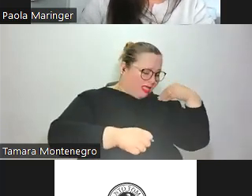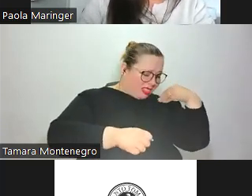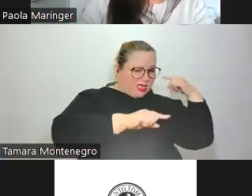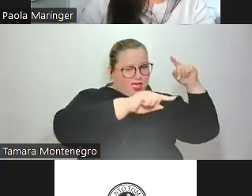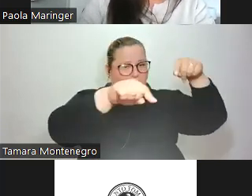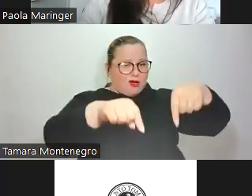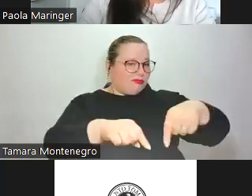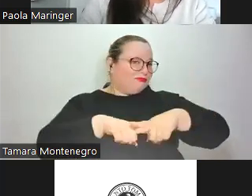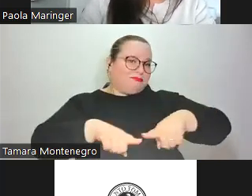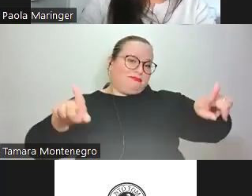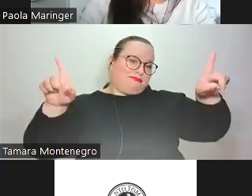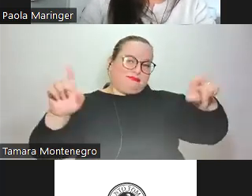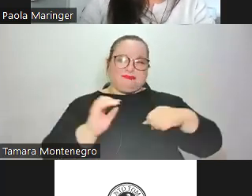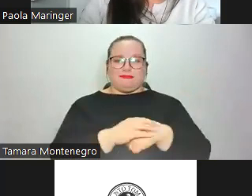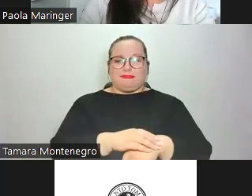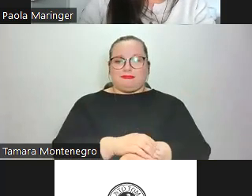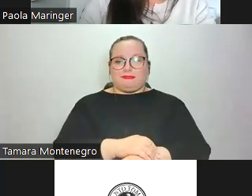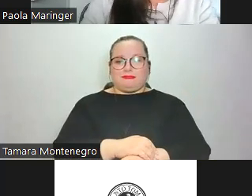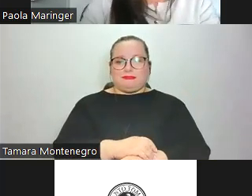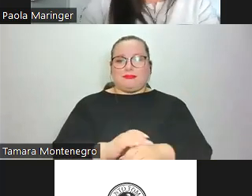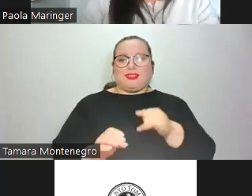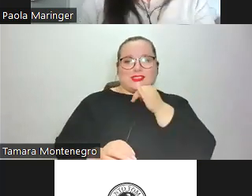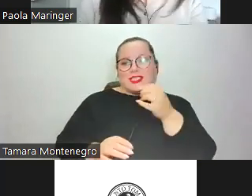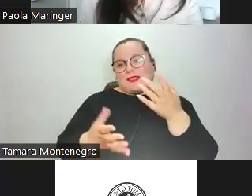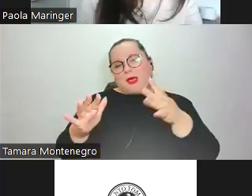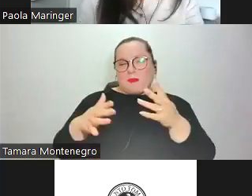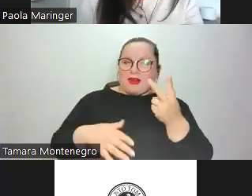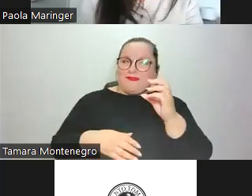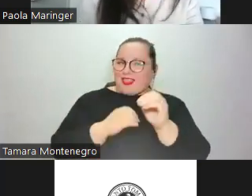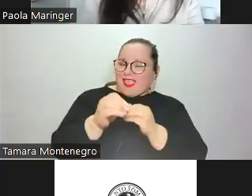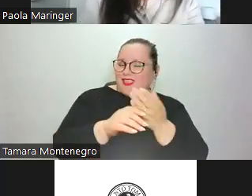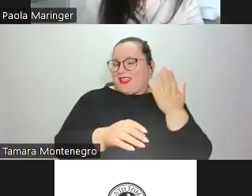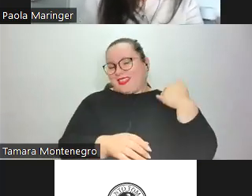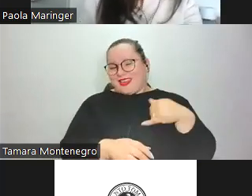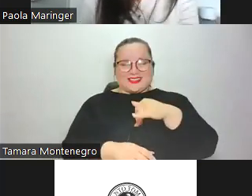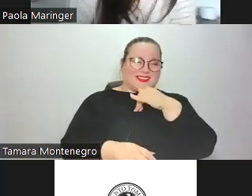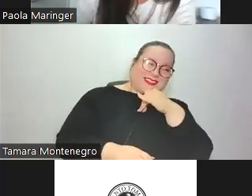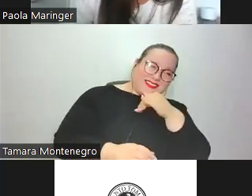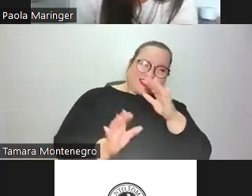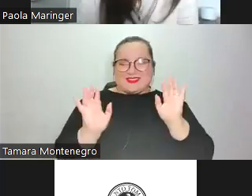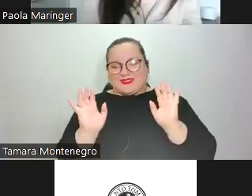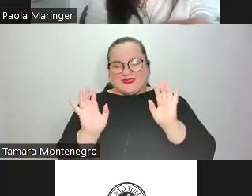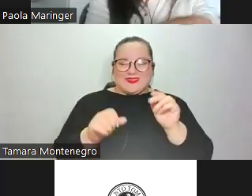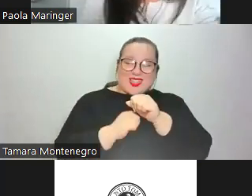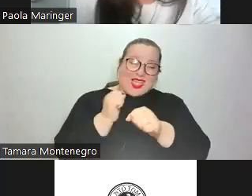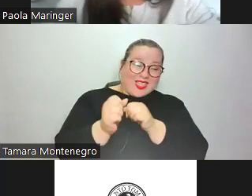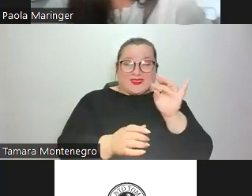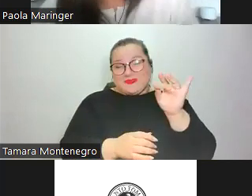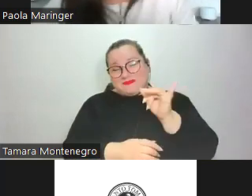el trabajo, un poquito menos quizás, Paola, no sé. No Ahí vamos a dar más detalles. no vamos a dar más